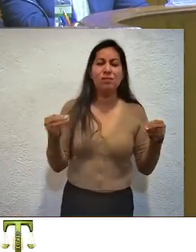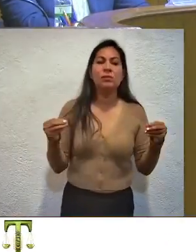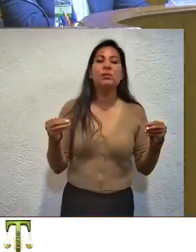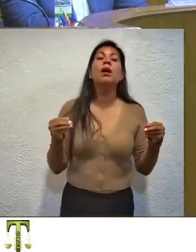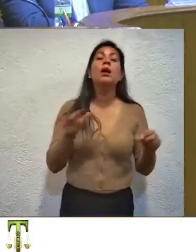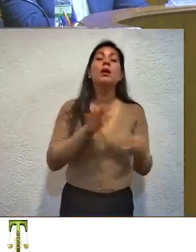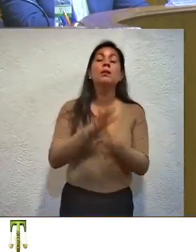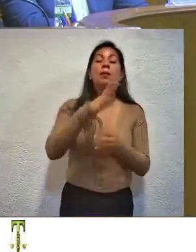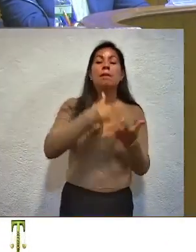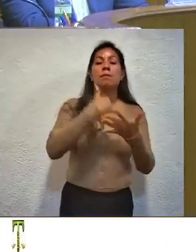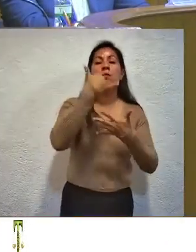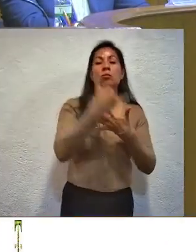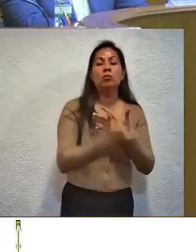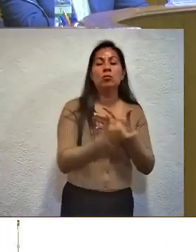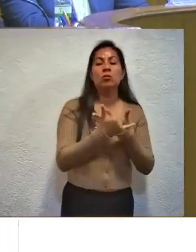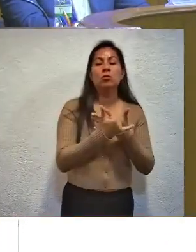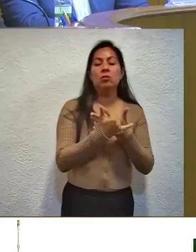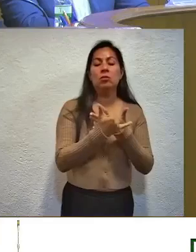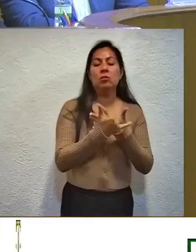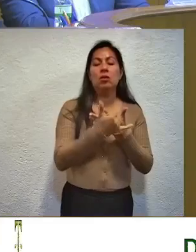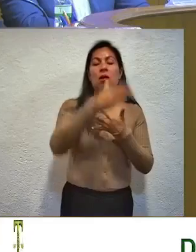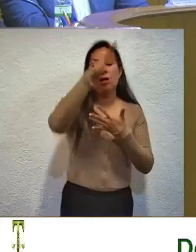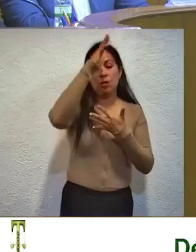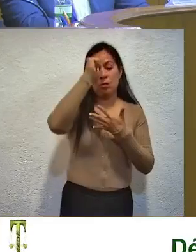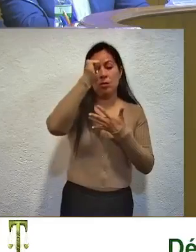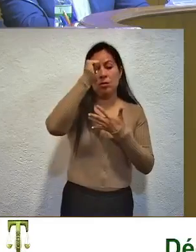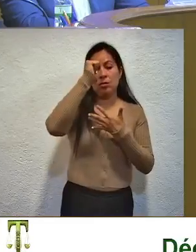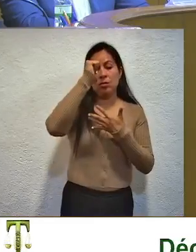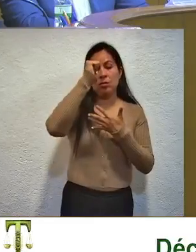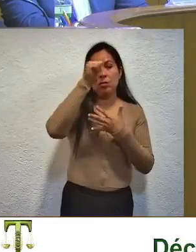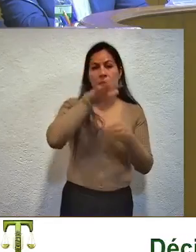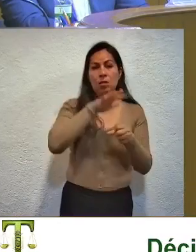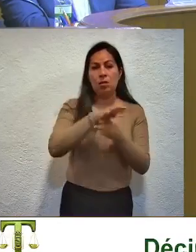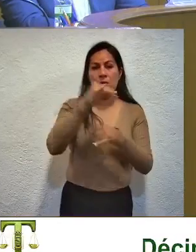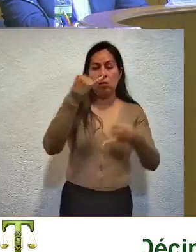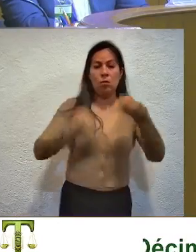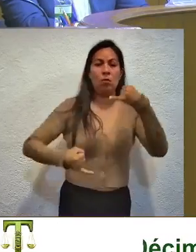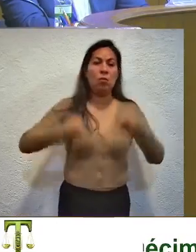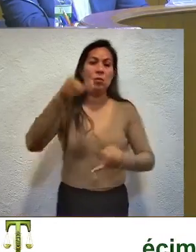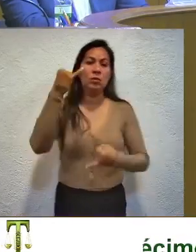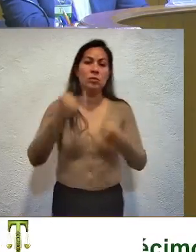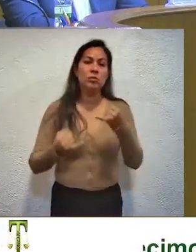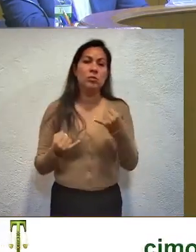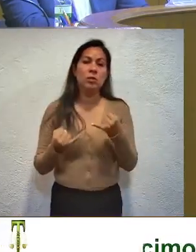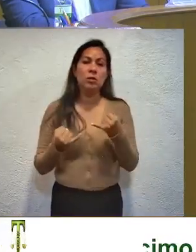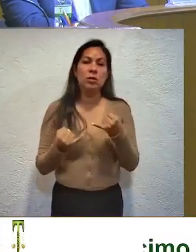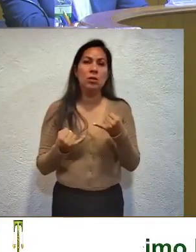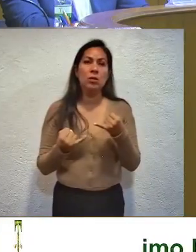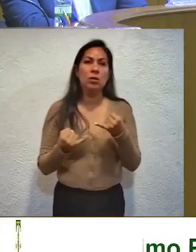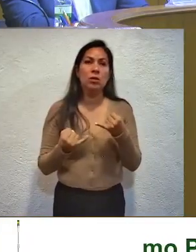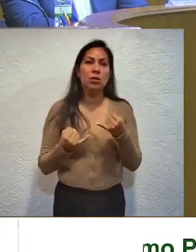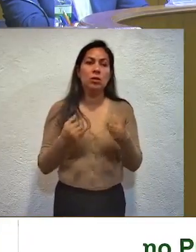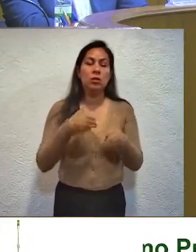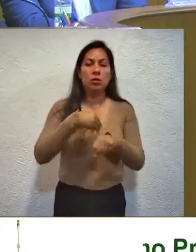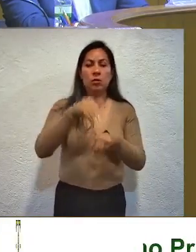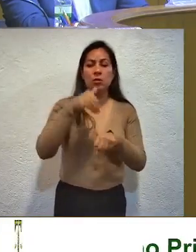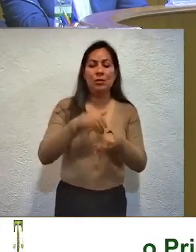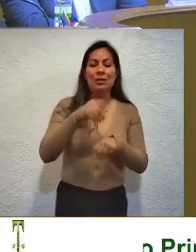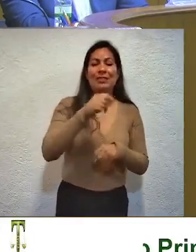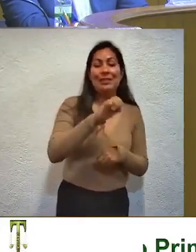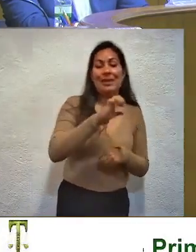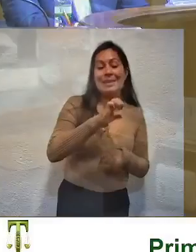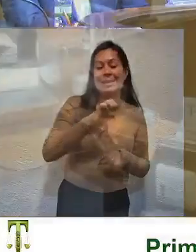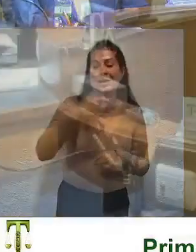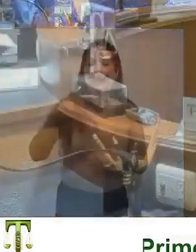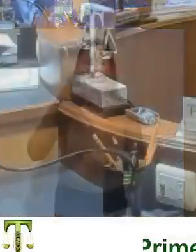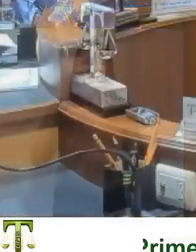se trata del proyecto del acuerdo plenario relativo al juicio electoral ciudadano, identificado con la clave